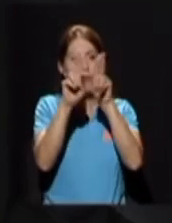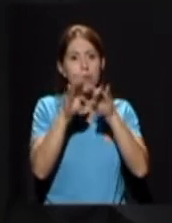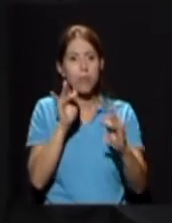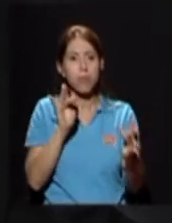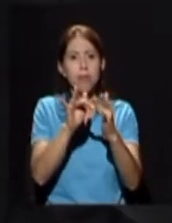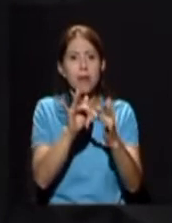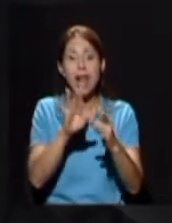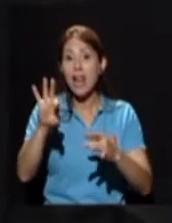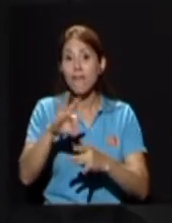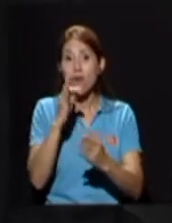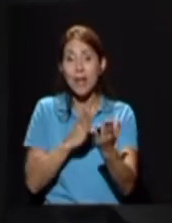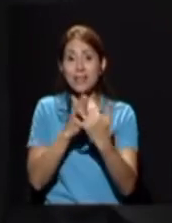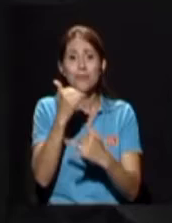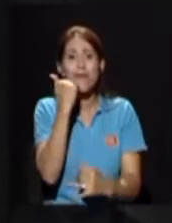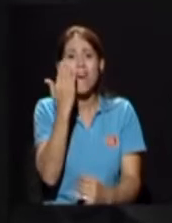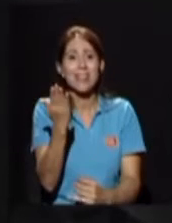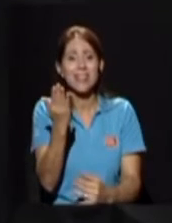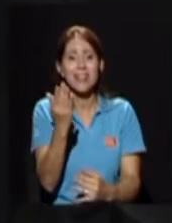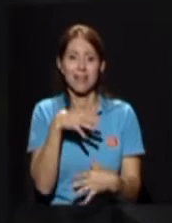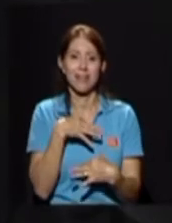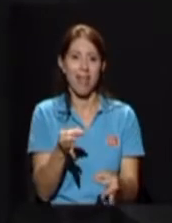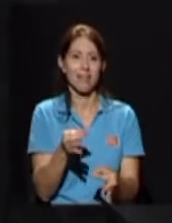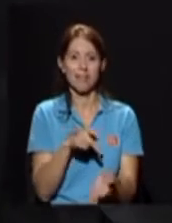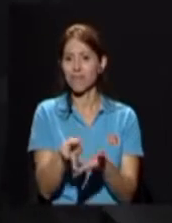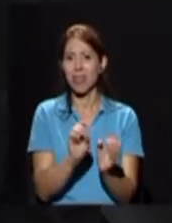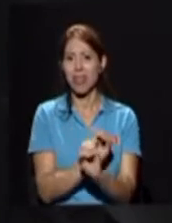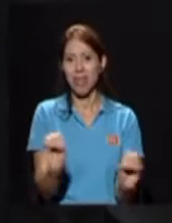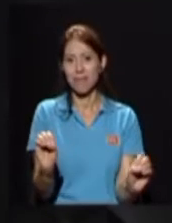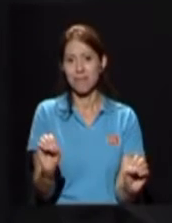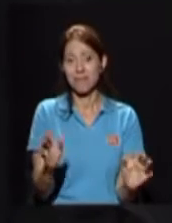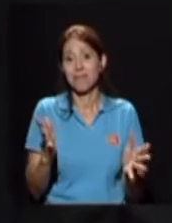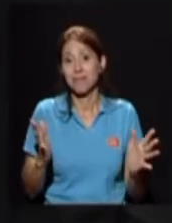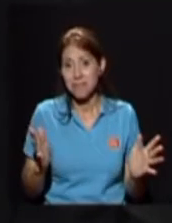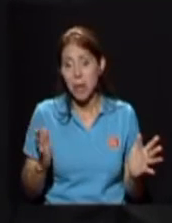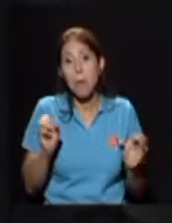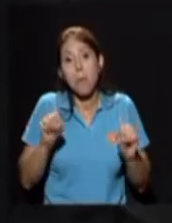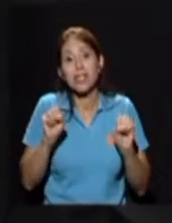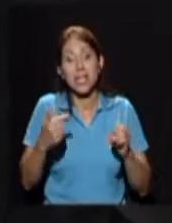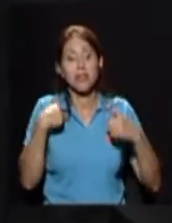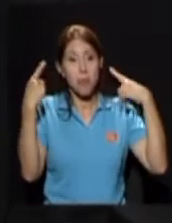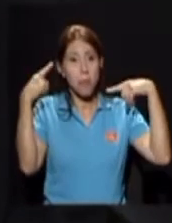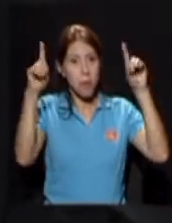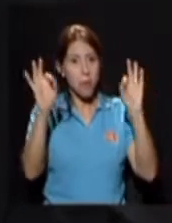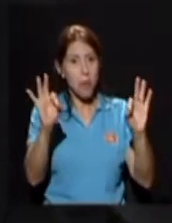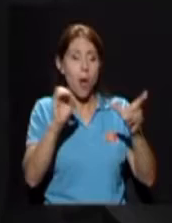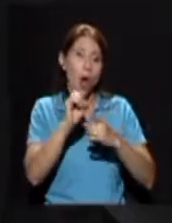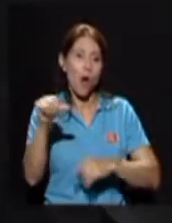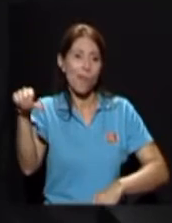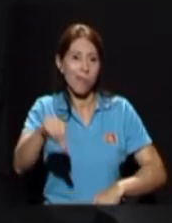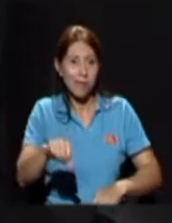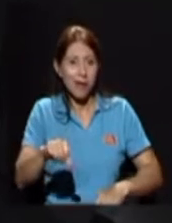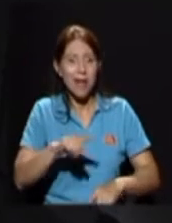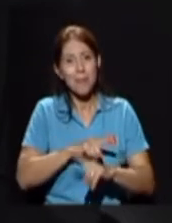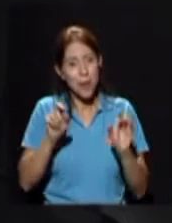muy abierto el acceso y no tiene ningún costo. Sea que yo pegue o no pegue con mi recurso de amparo, espero ganarlo